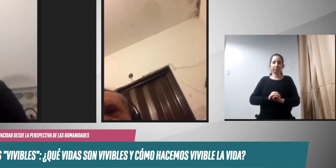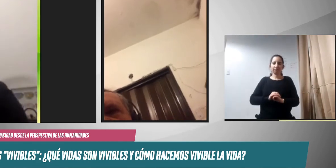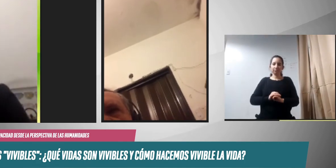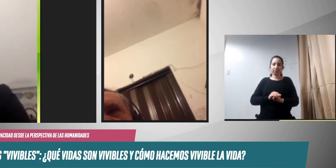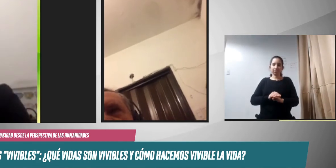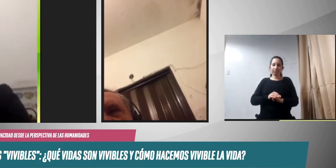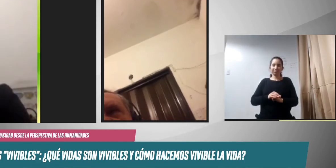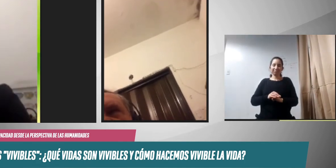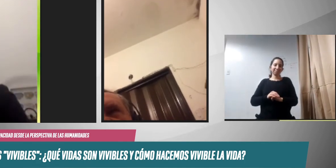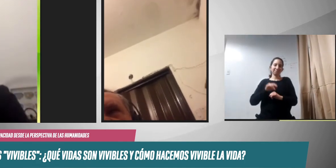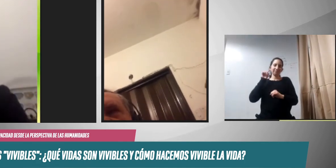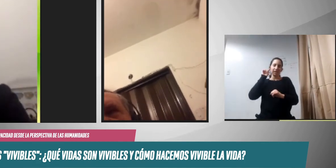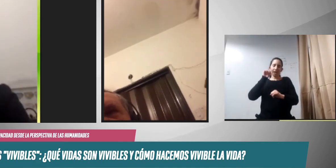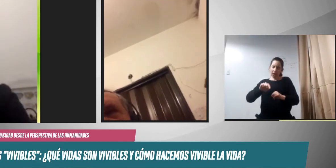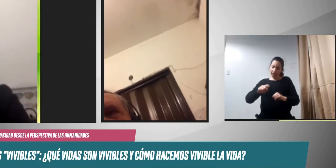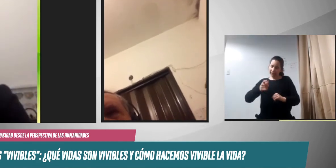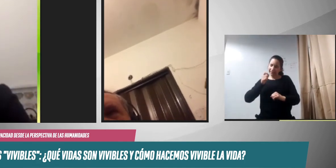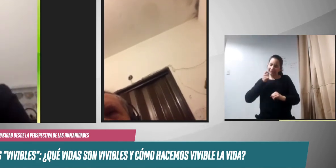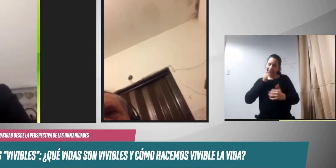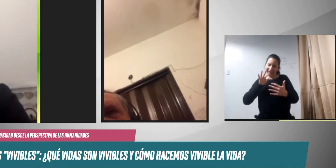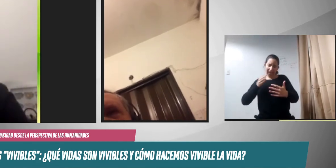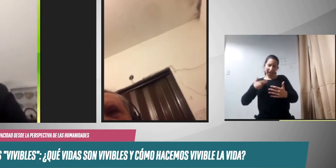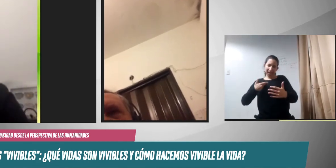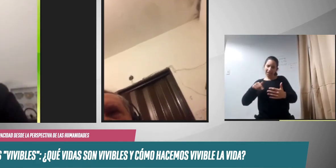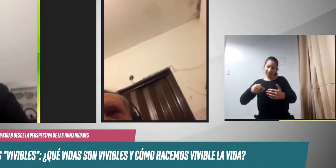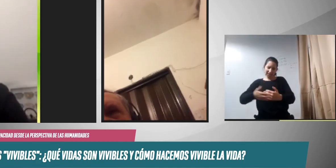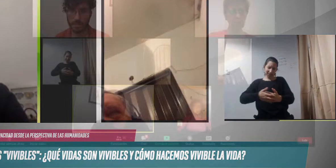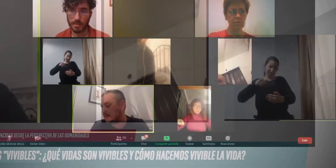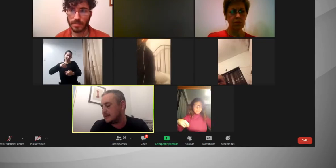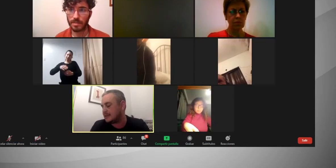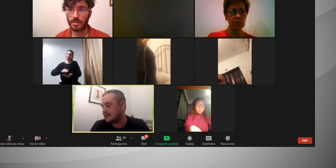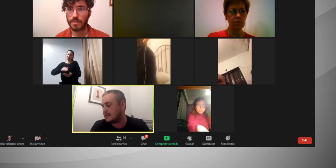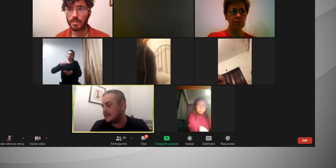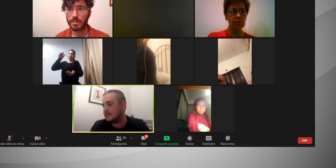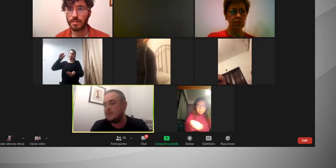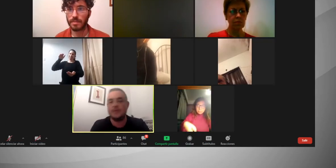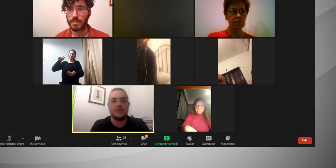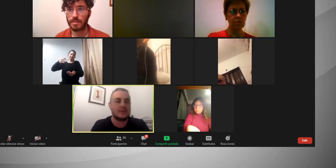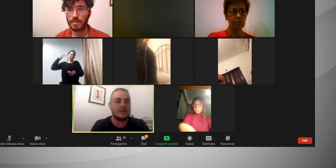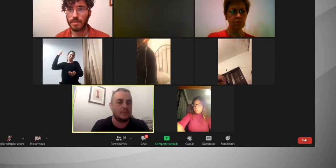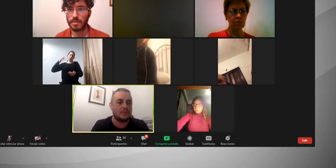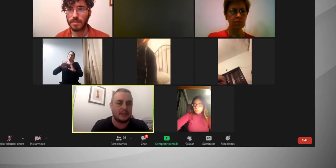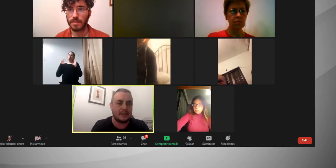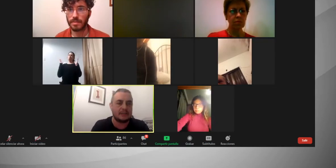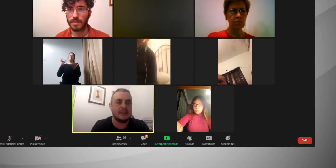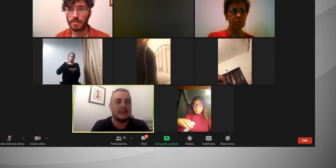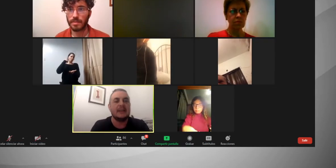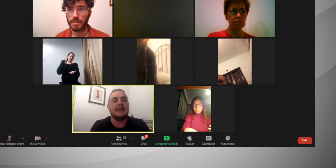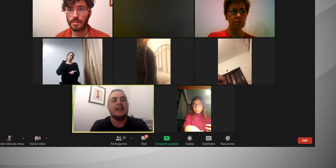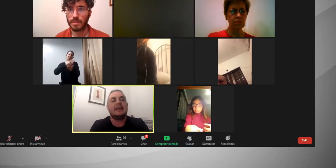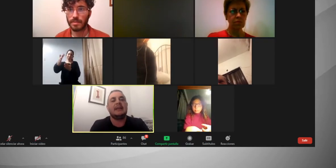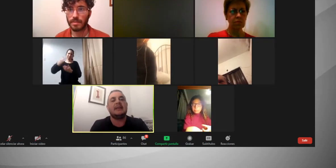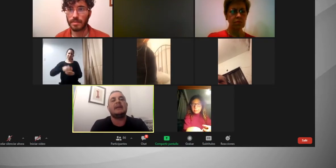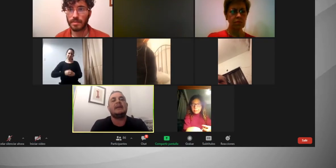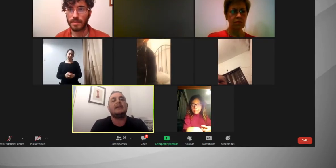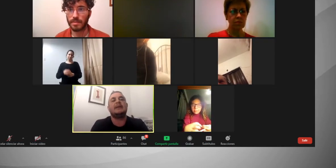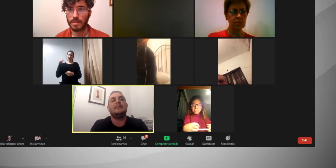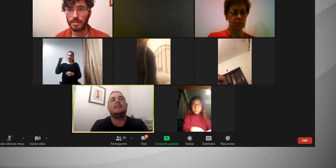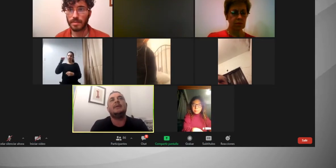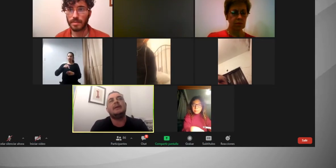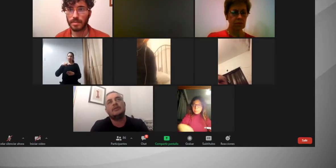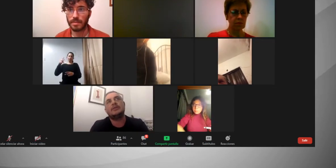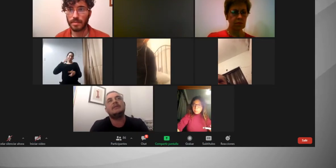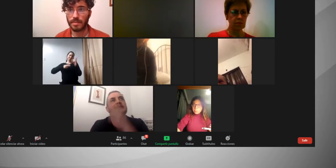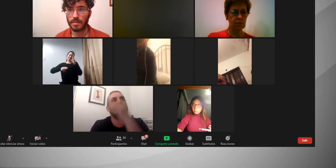va a ser una persona rechazada por el resto del mundo y que además va a ser una persona que va a necesitar muchas cirugías.